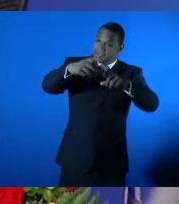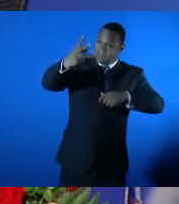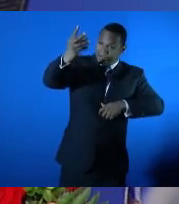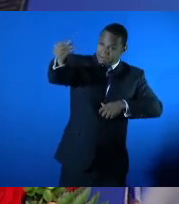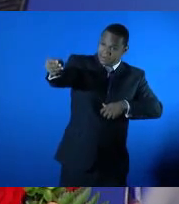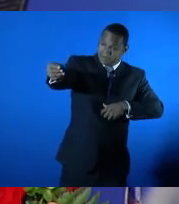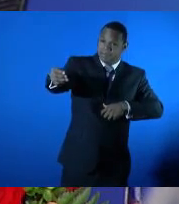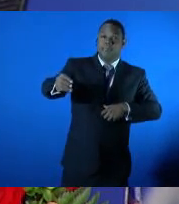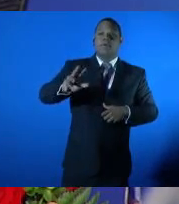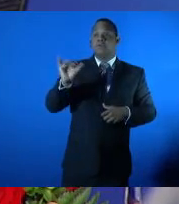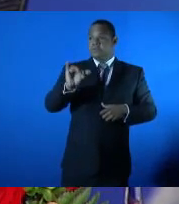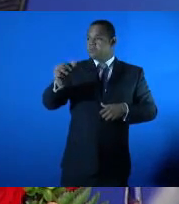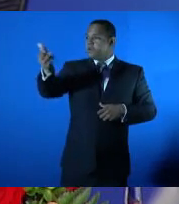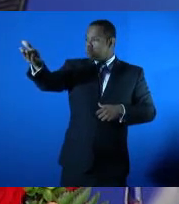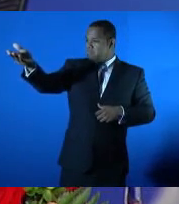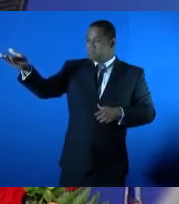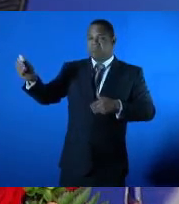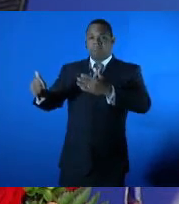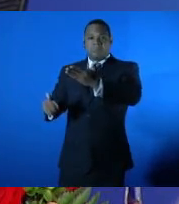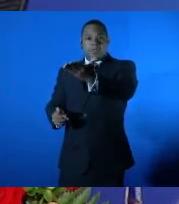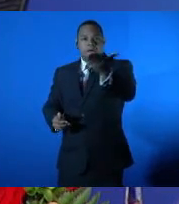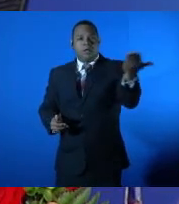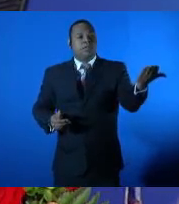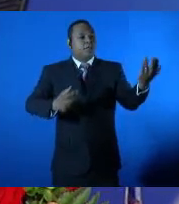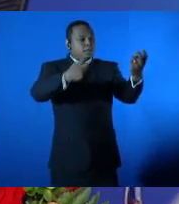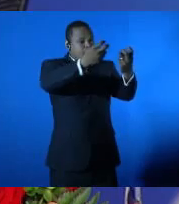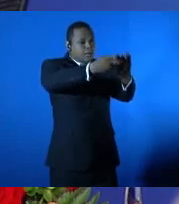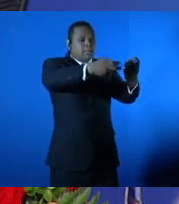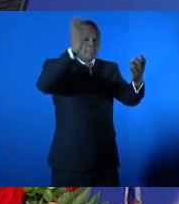embajadores y miembros de las delegaciones.